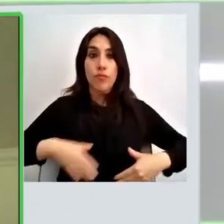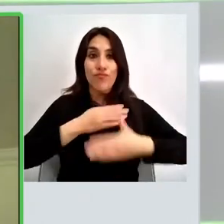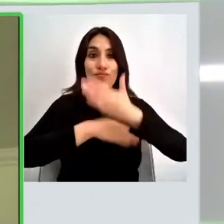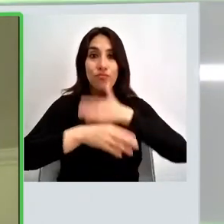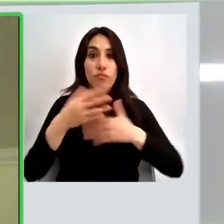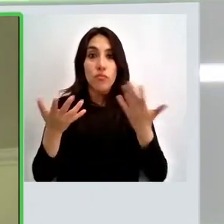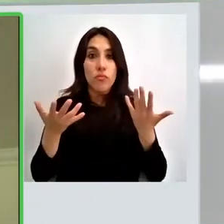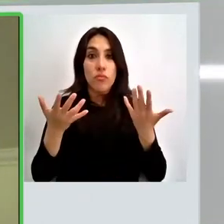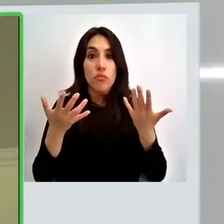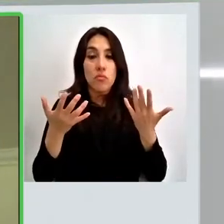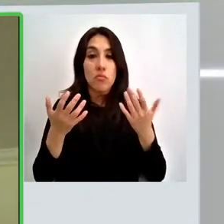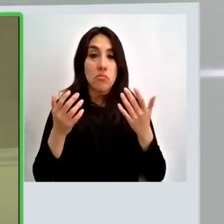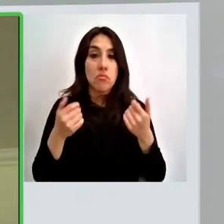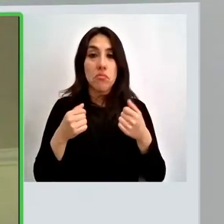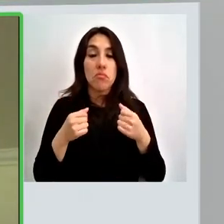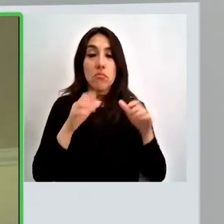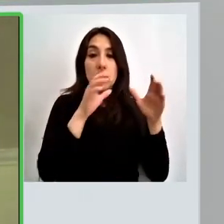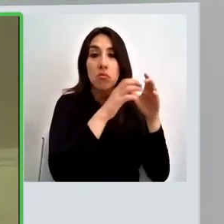organizaciones